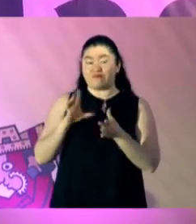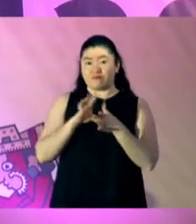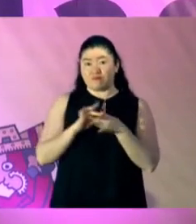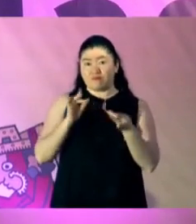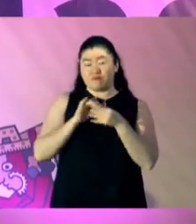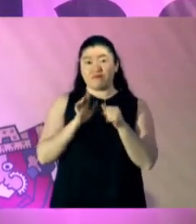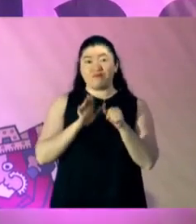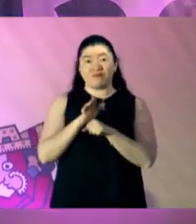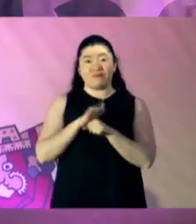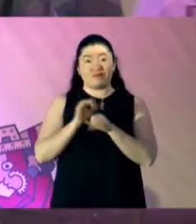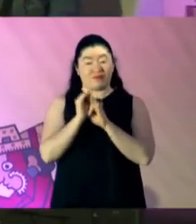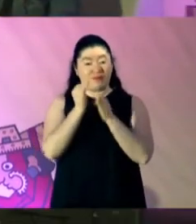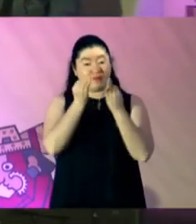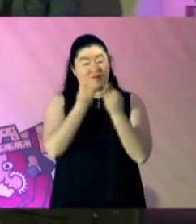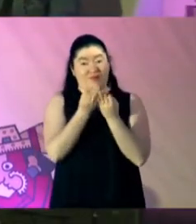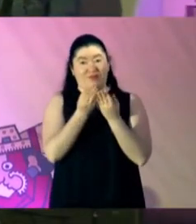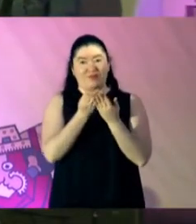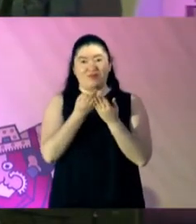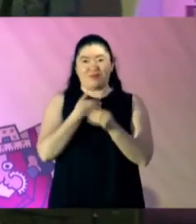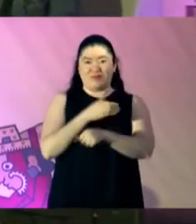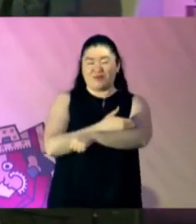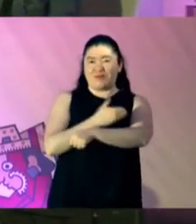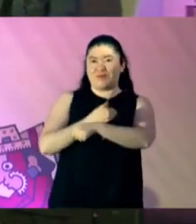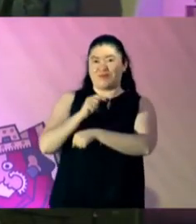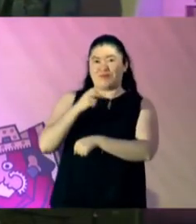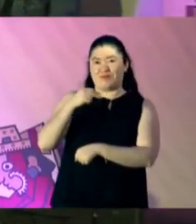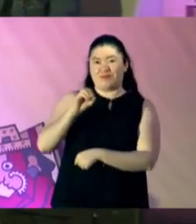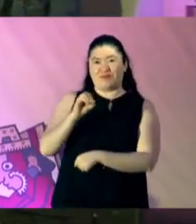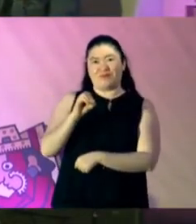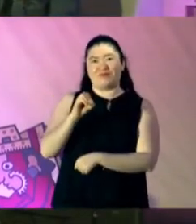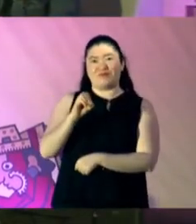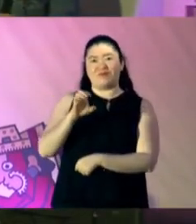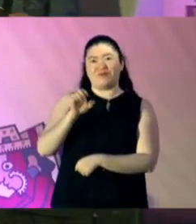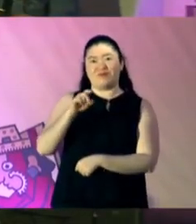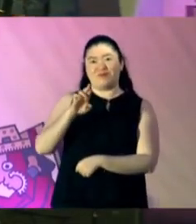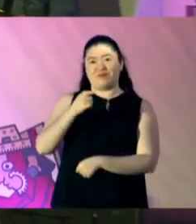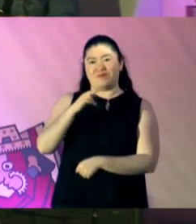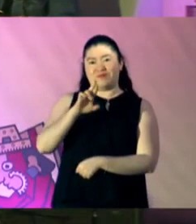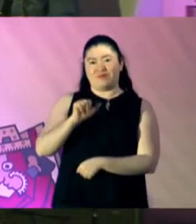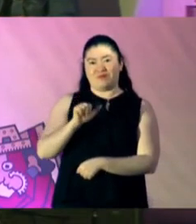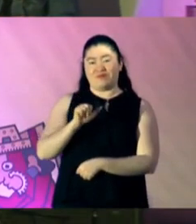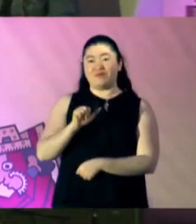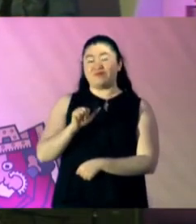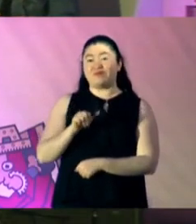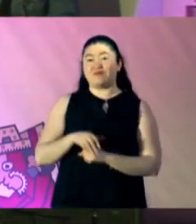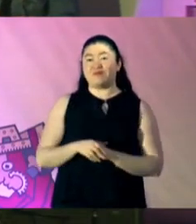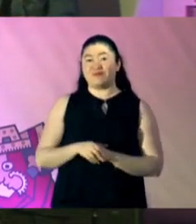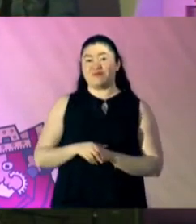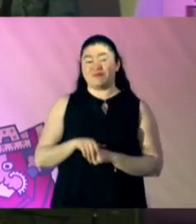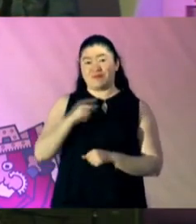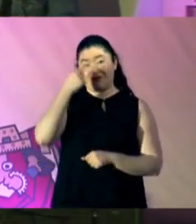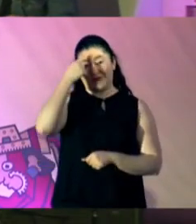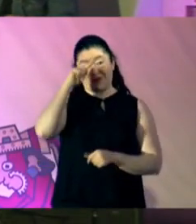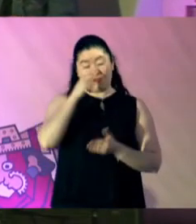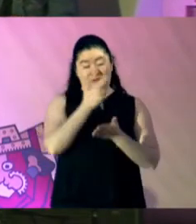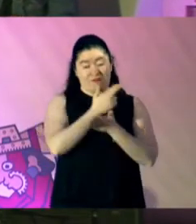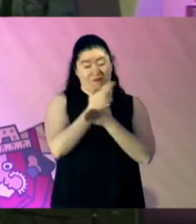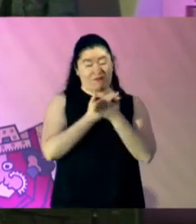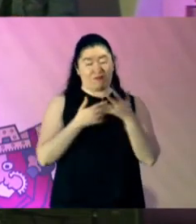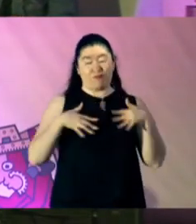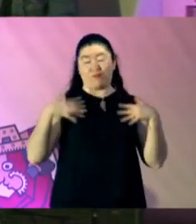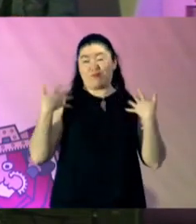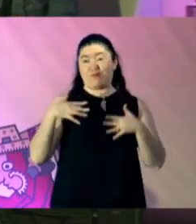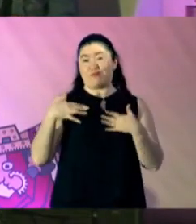pues este estilo que tenía nuestro compadre toño toño algueta para para hacer las maravillas que hacía